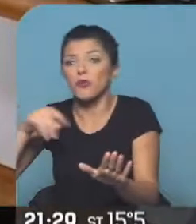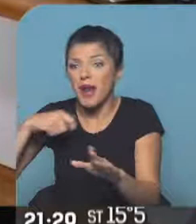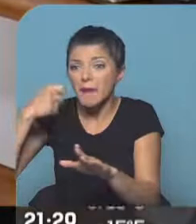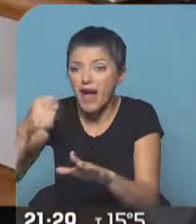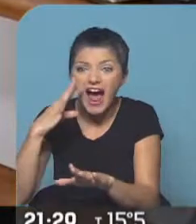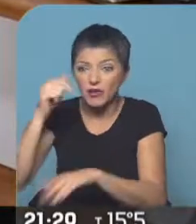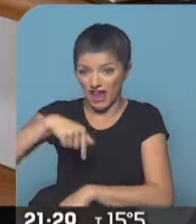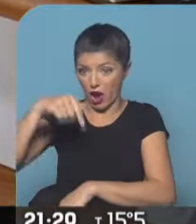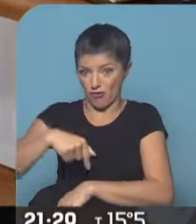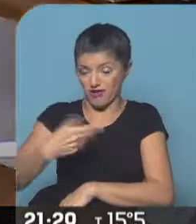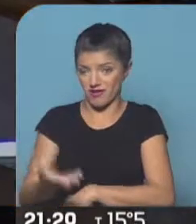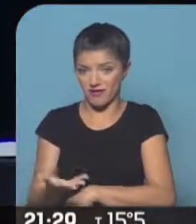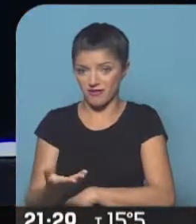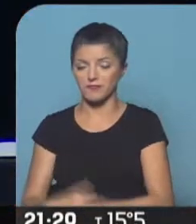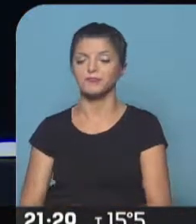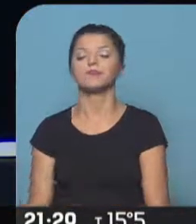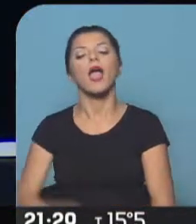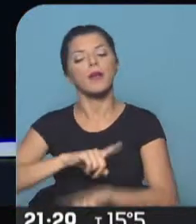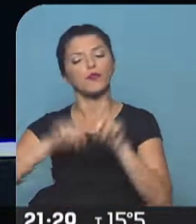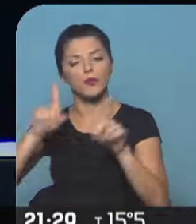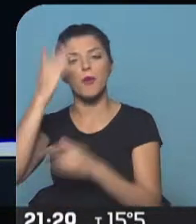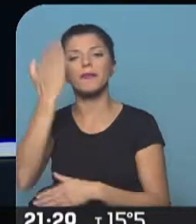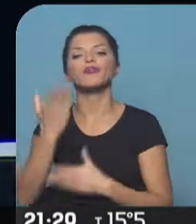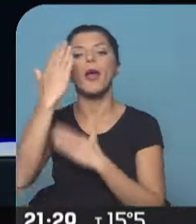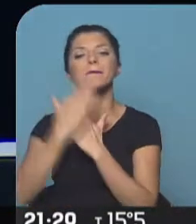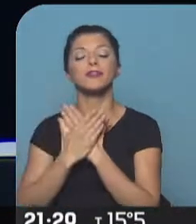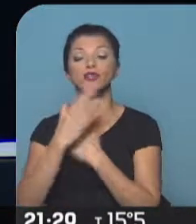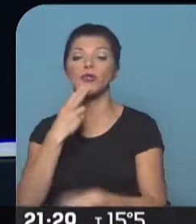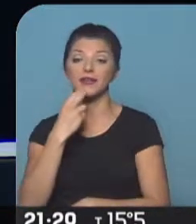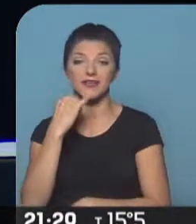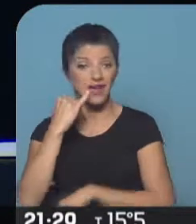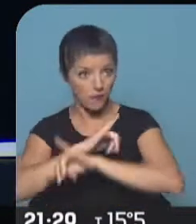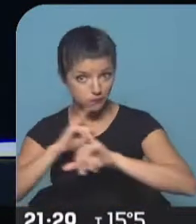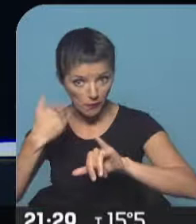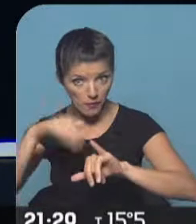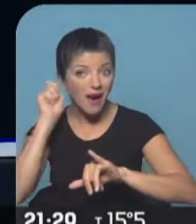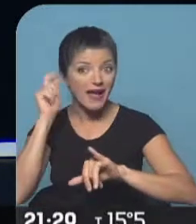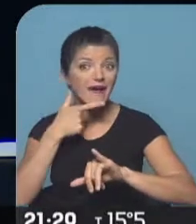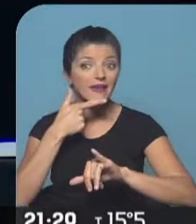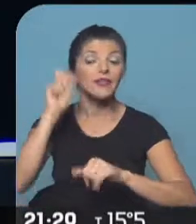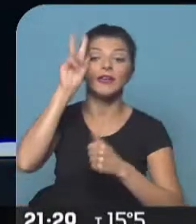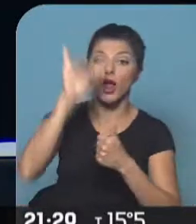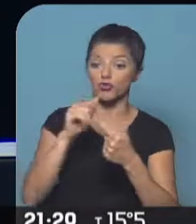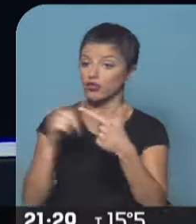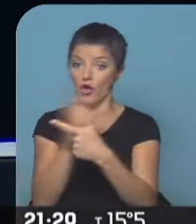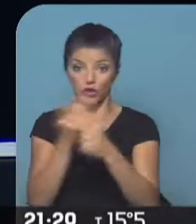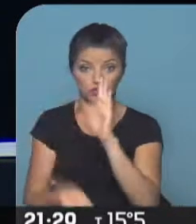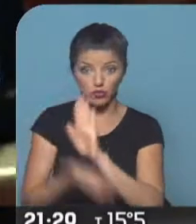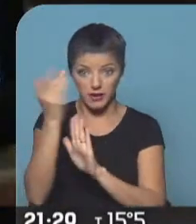pasado. Por su parte, el ministro Aranguren ya anunció aumentos de gas y electricidad para el